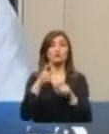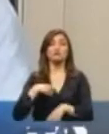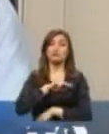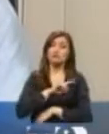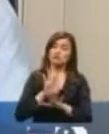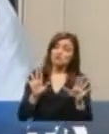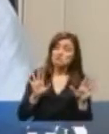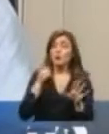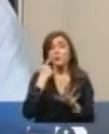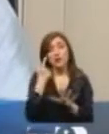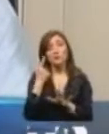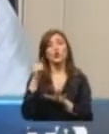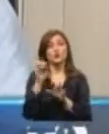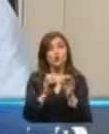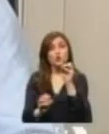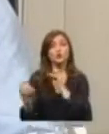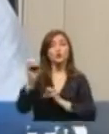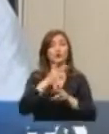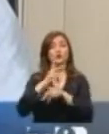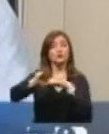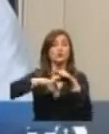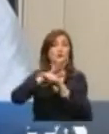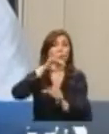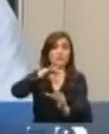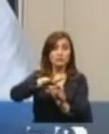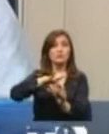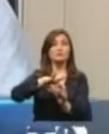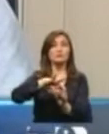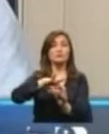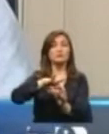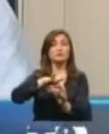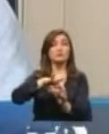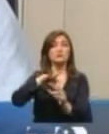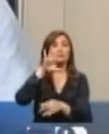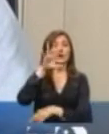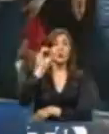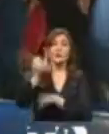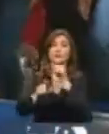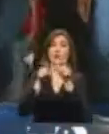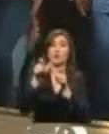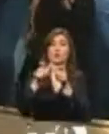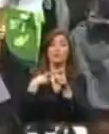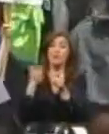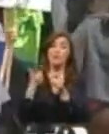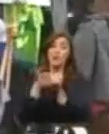austeros. Los que va a financiar el Consejo Nacional Electoral no van a ser más allá de 50 personas.